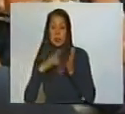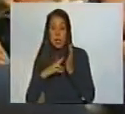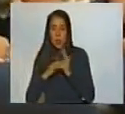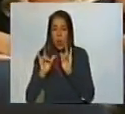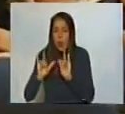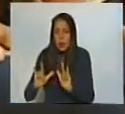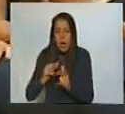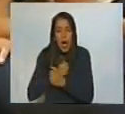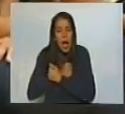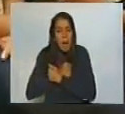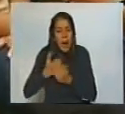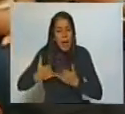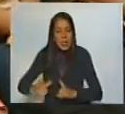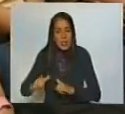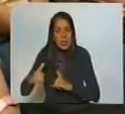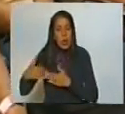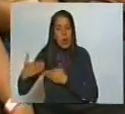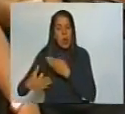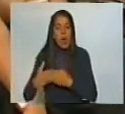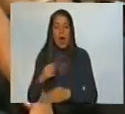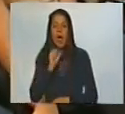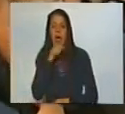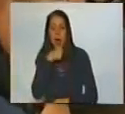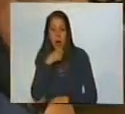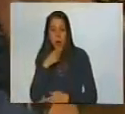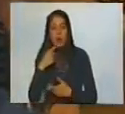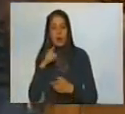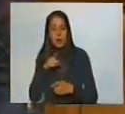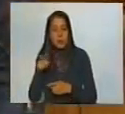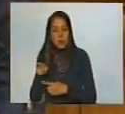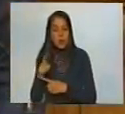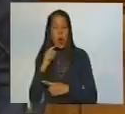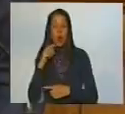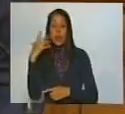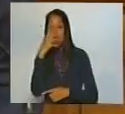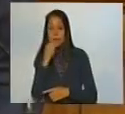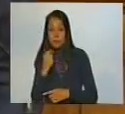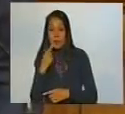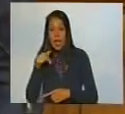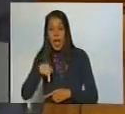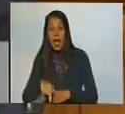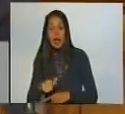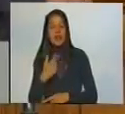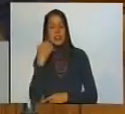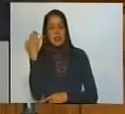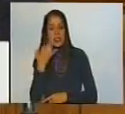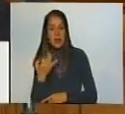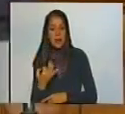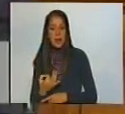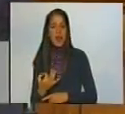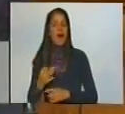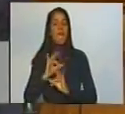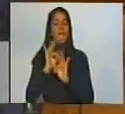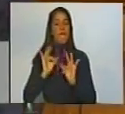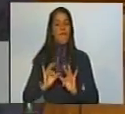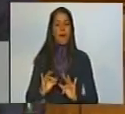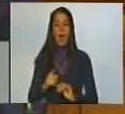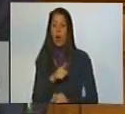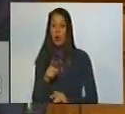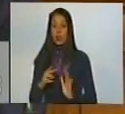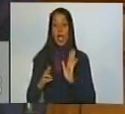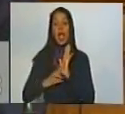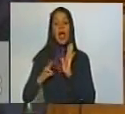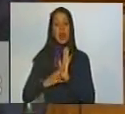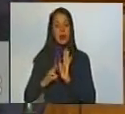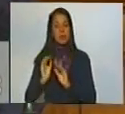hijos, aman a sus hijas, a los abuelos, a las abuelas, de darnos cuenta, tienen aquí realmente las herramientas para garantizar el futuro